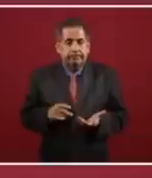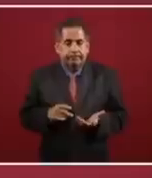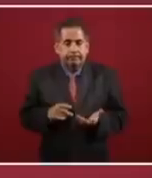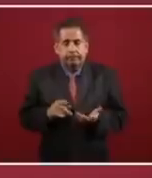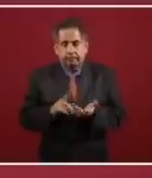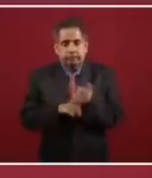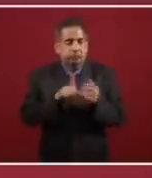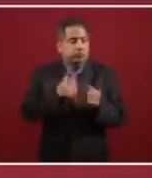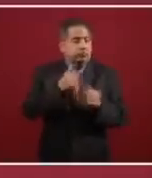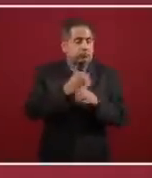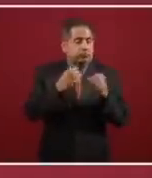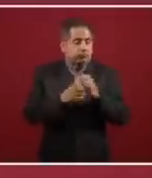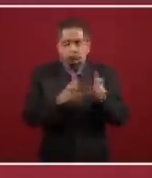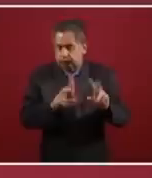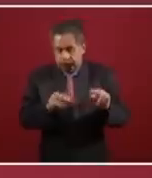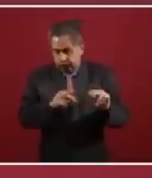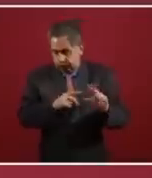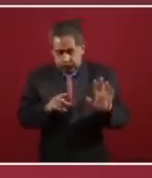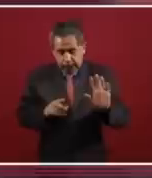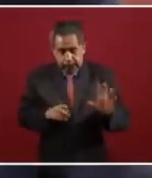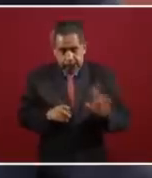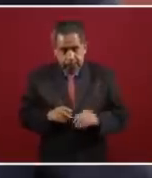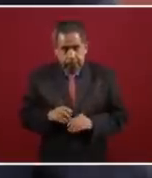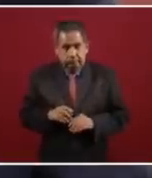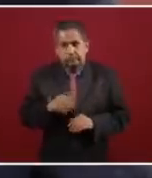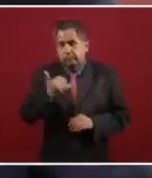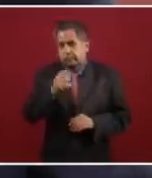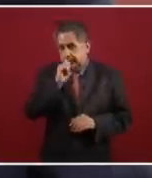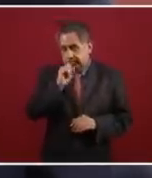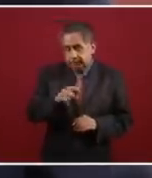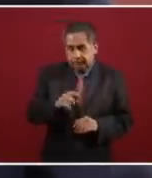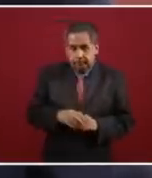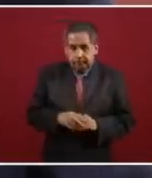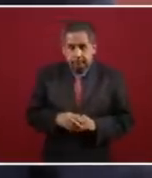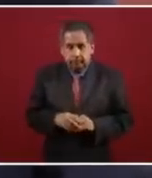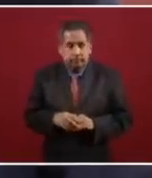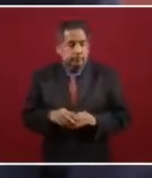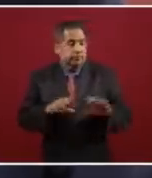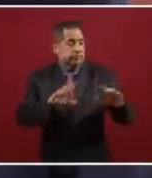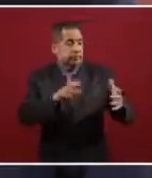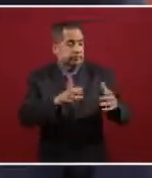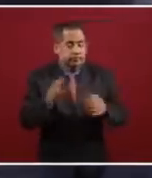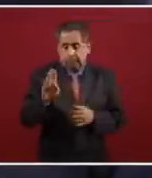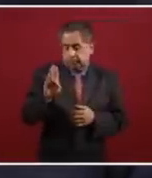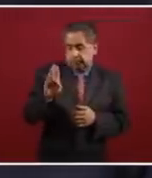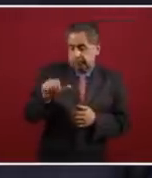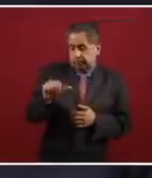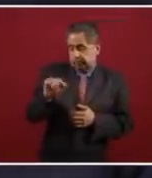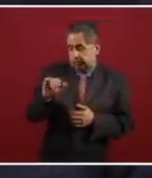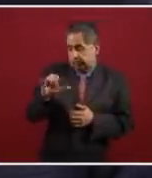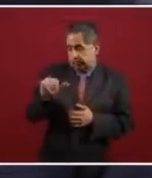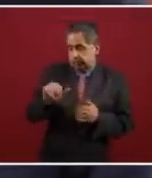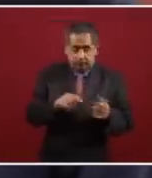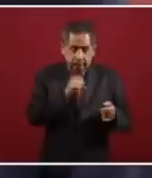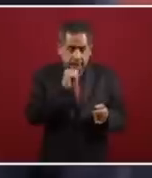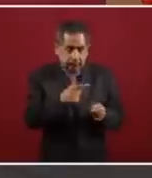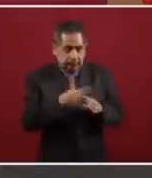en muchos de los casos, y que los que no son de la canasta básica,